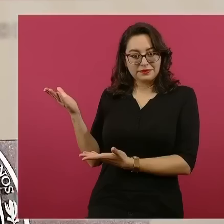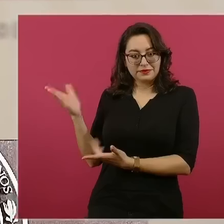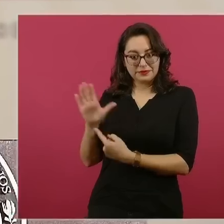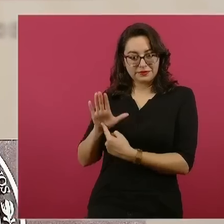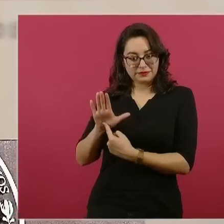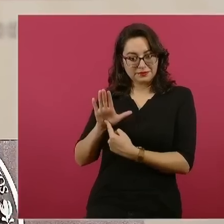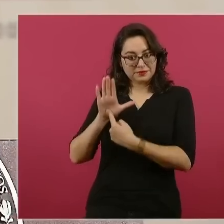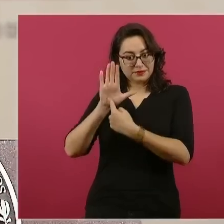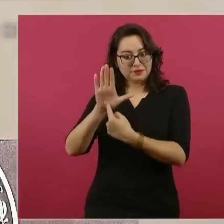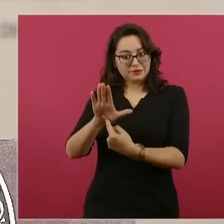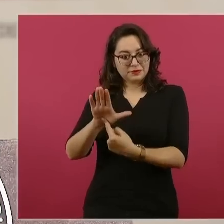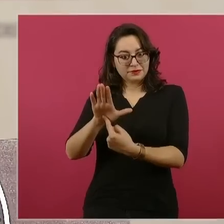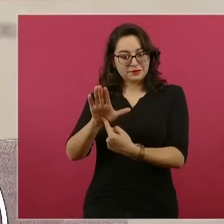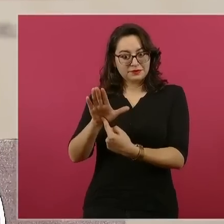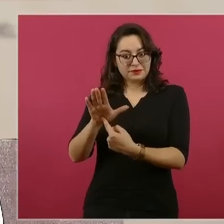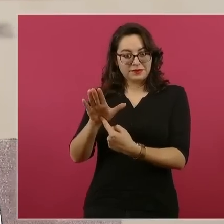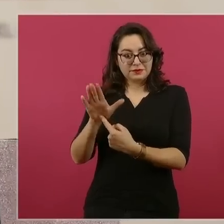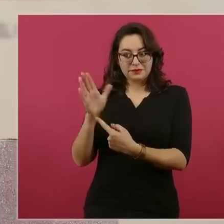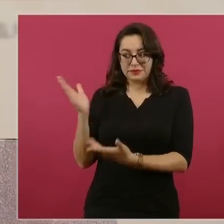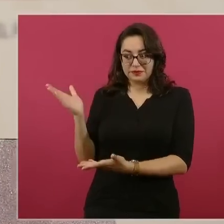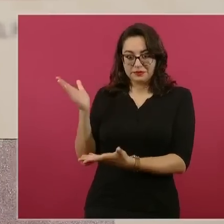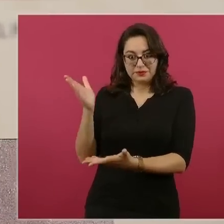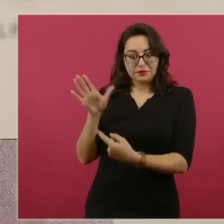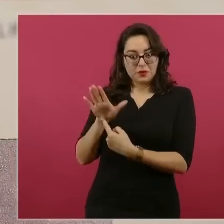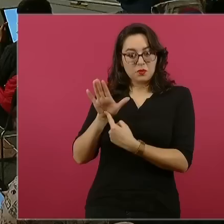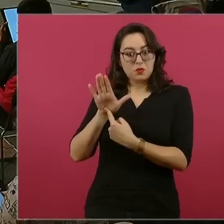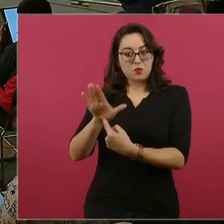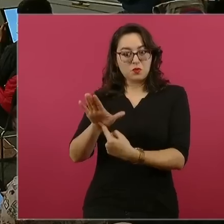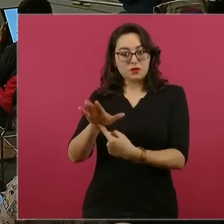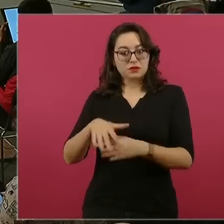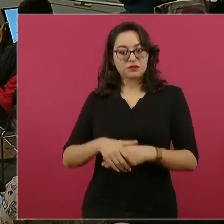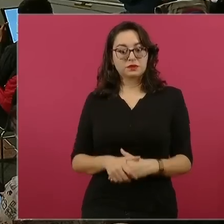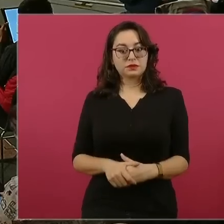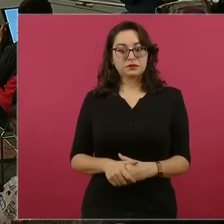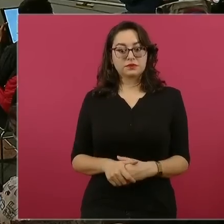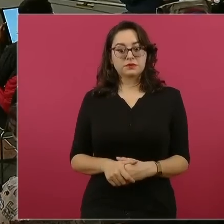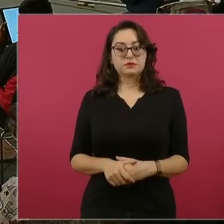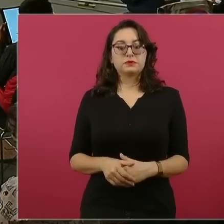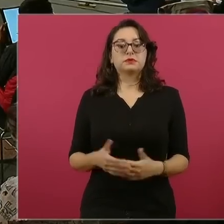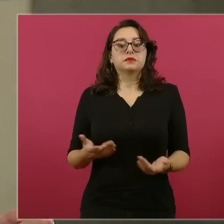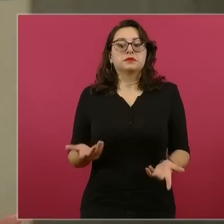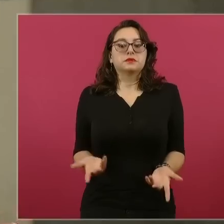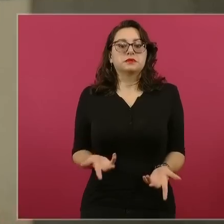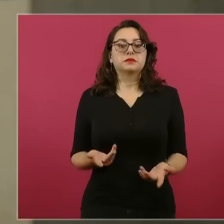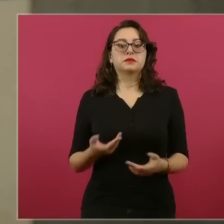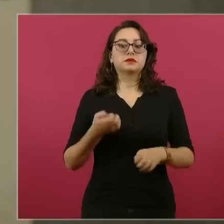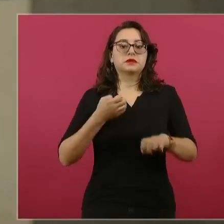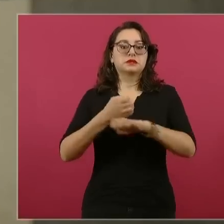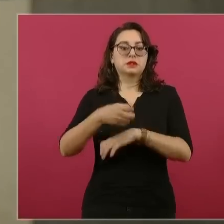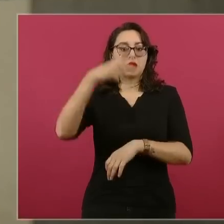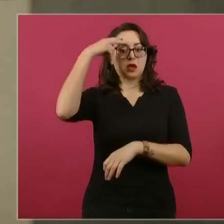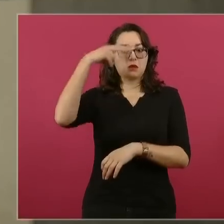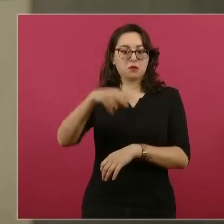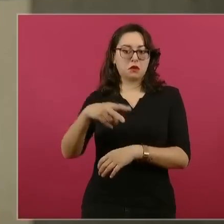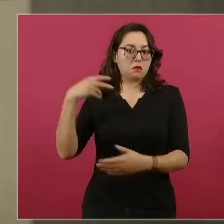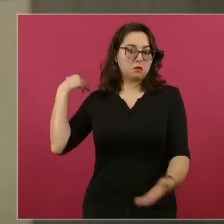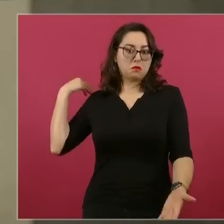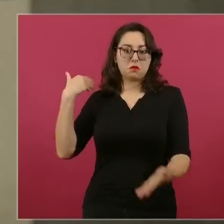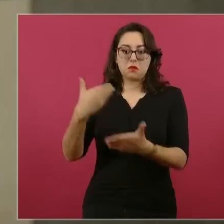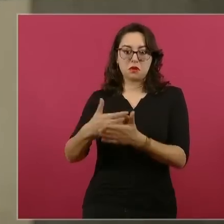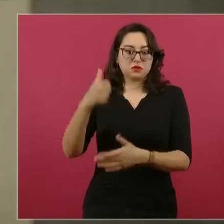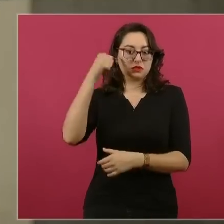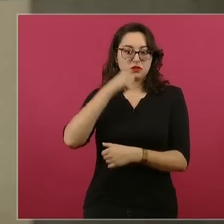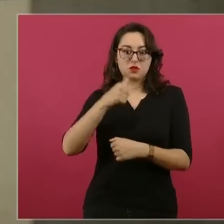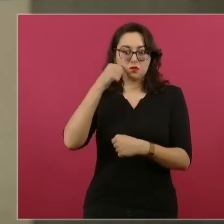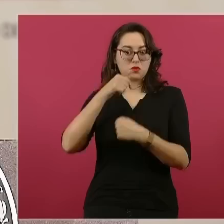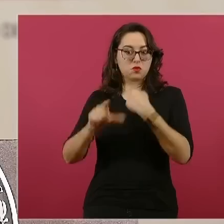la realidad. Pues, que aunque históricamente en el Estado de México siempre se ha desatado la violencia. Sí,